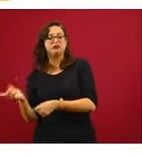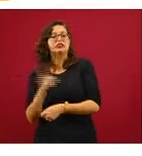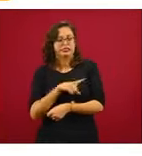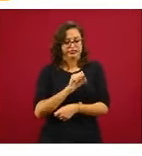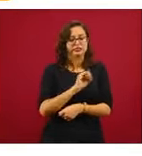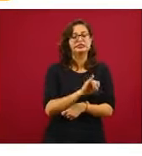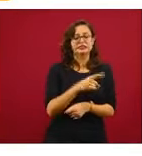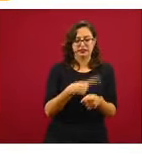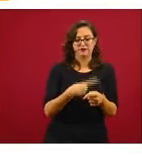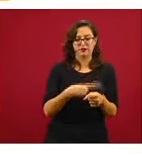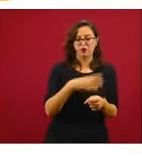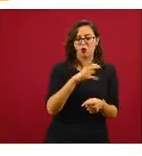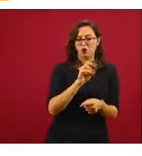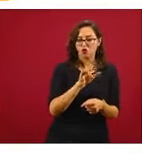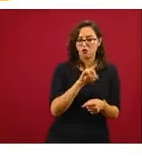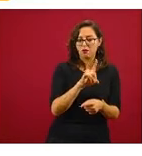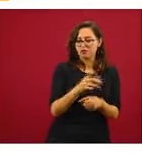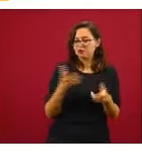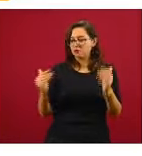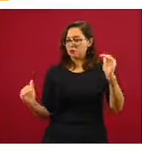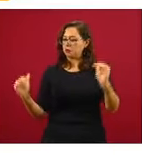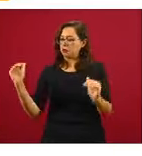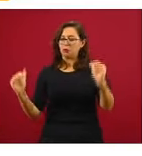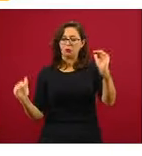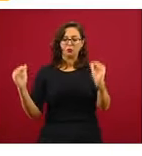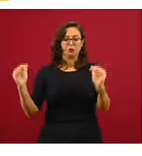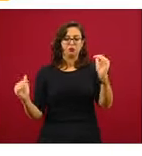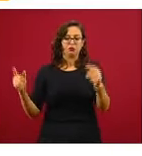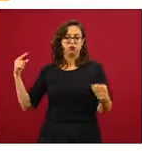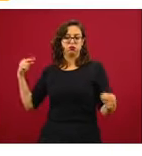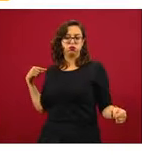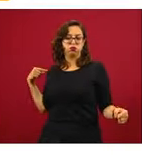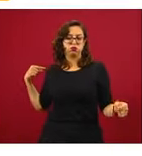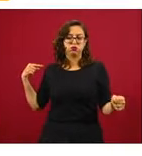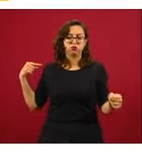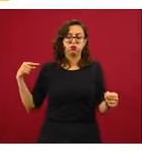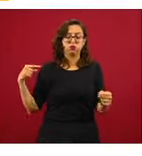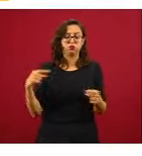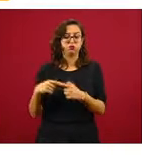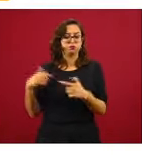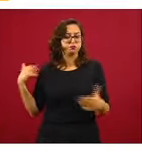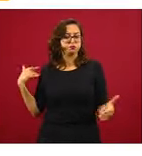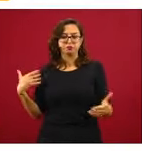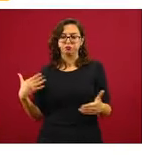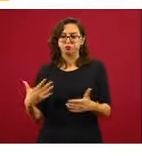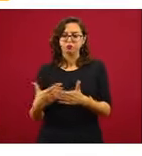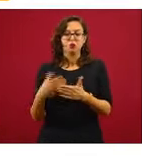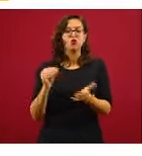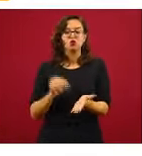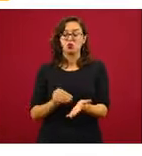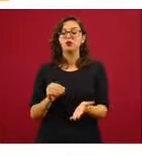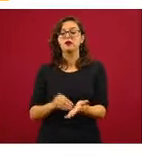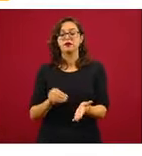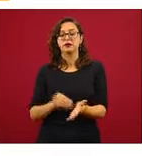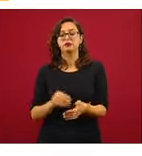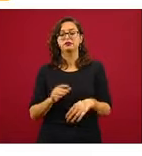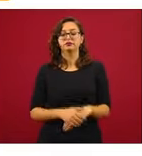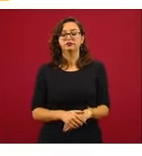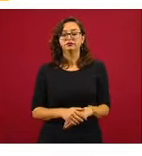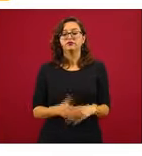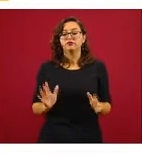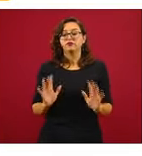y esto desde que inició prácticamente la epidemia hasta lo que vemos en las últimas semanas. Semanas que, por cierto, ya en las